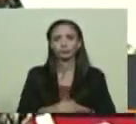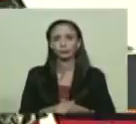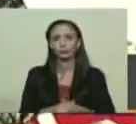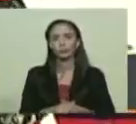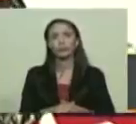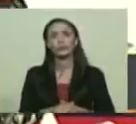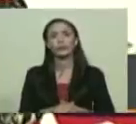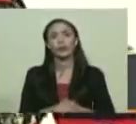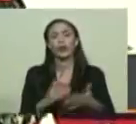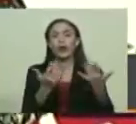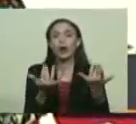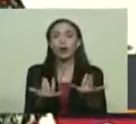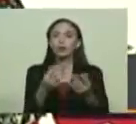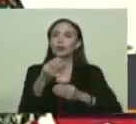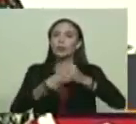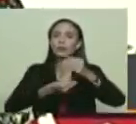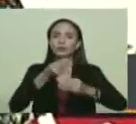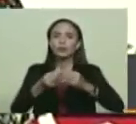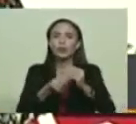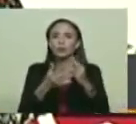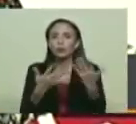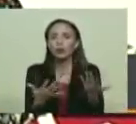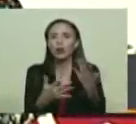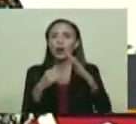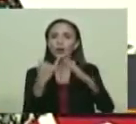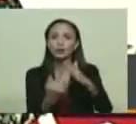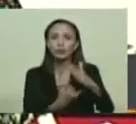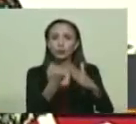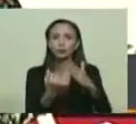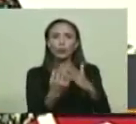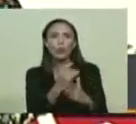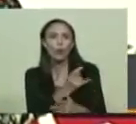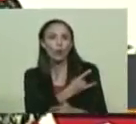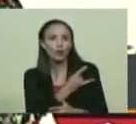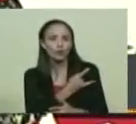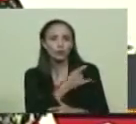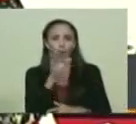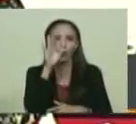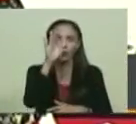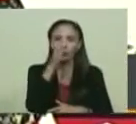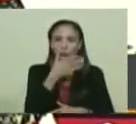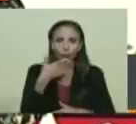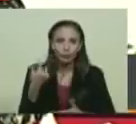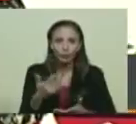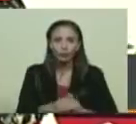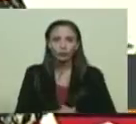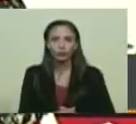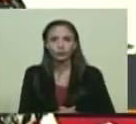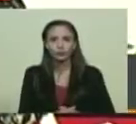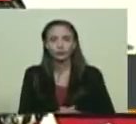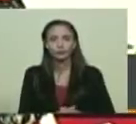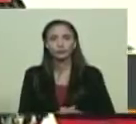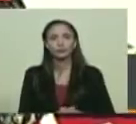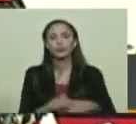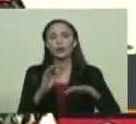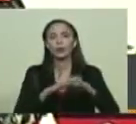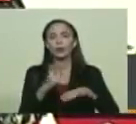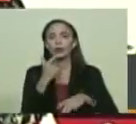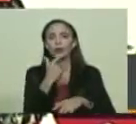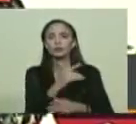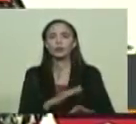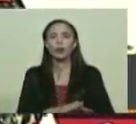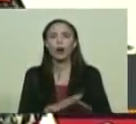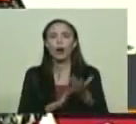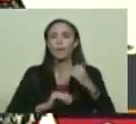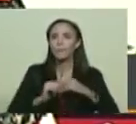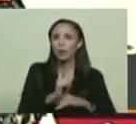que estamos construyendo una de las instituciones fundamentales del futuro de Venezuela, porque decir Policía Nacional